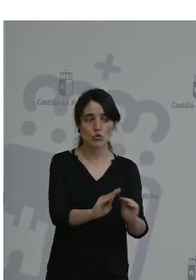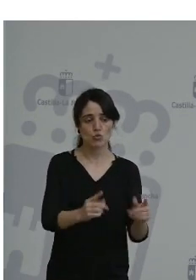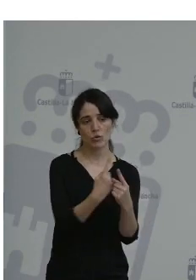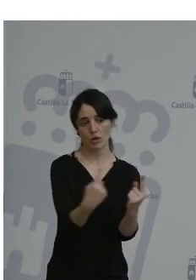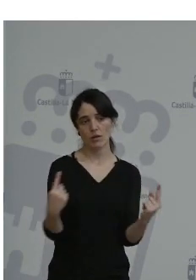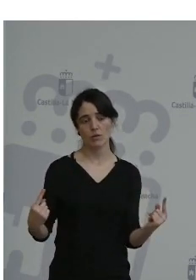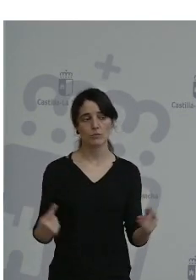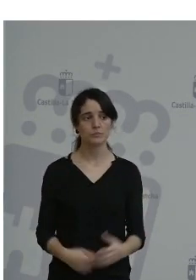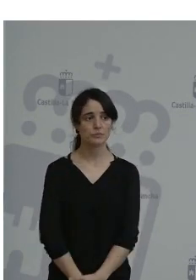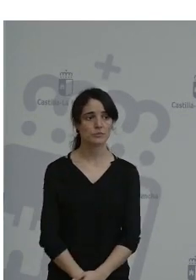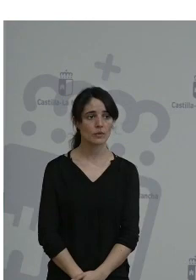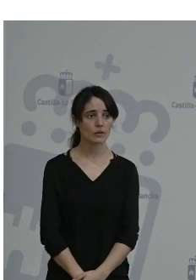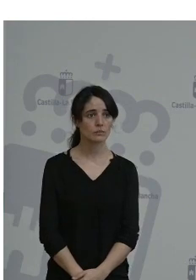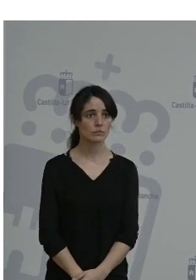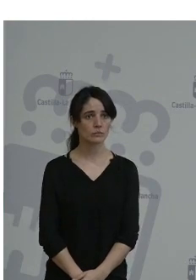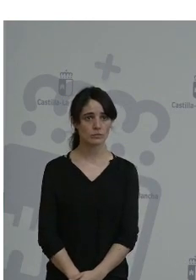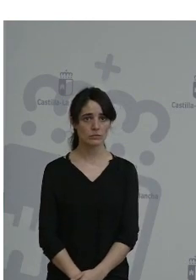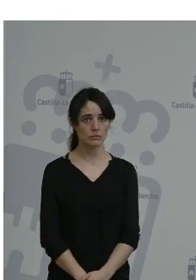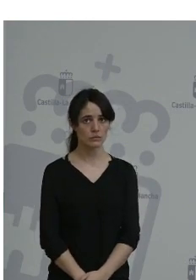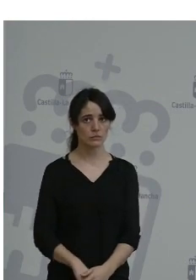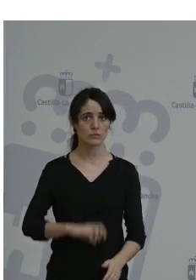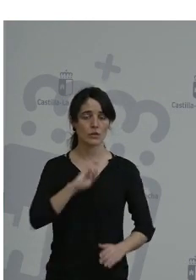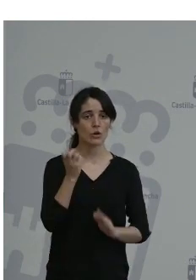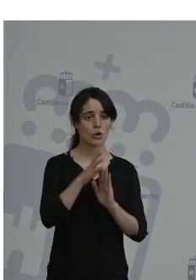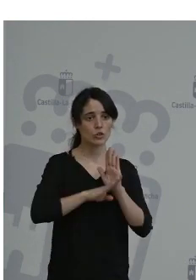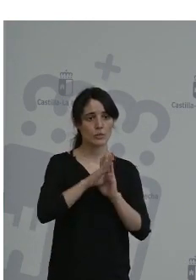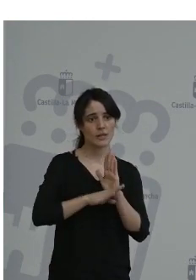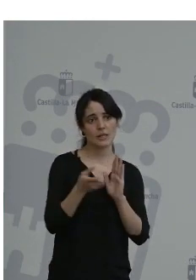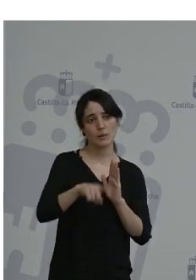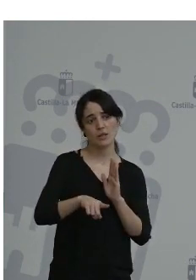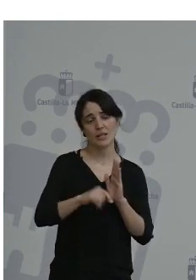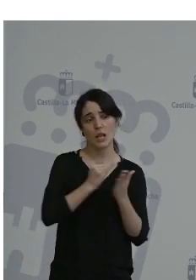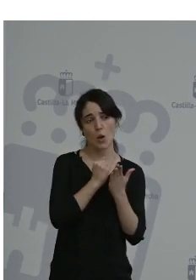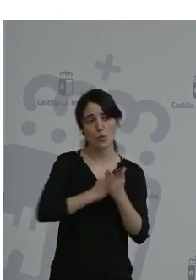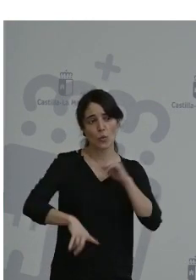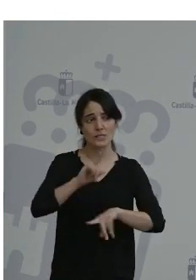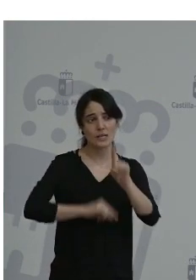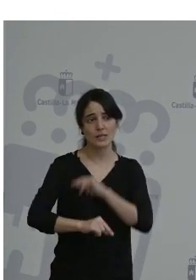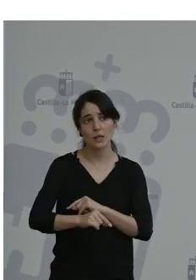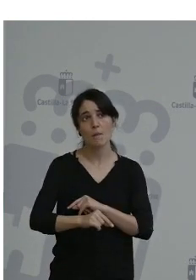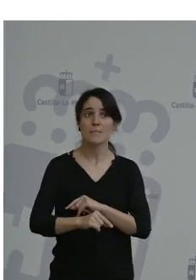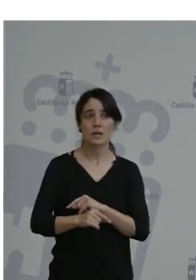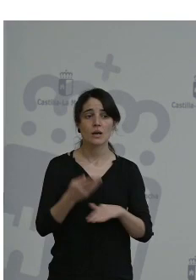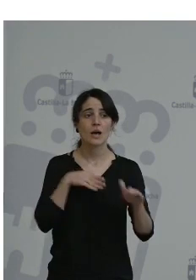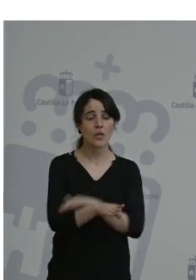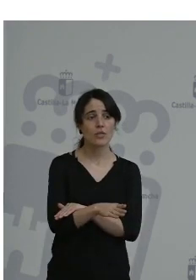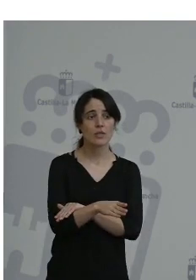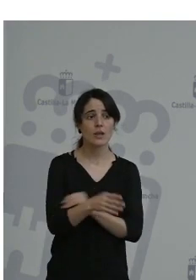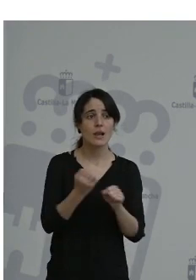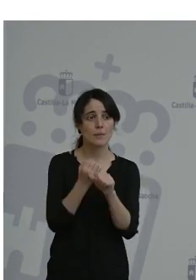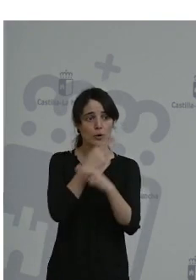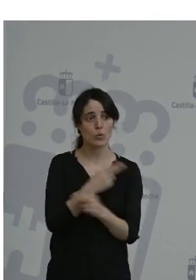otra de las medidas sería establecer la exención de alguna de las pruebas selectivas en el acceso al empleo público siempre que se